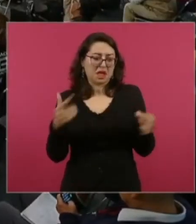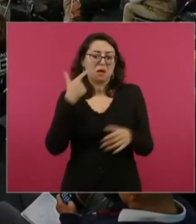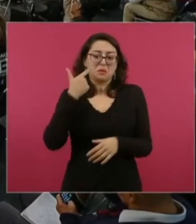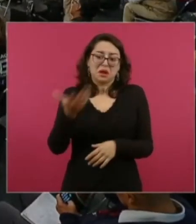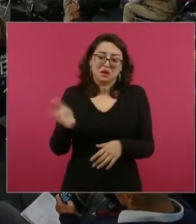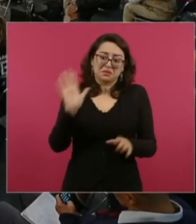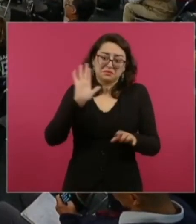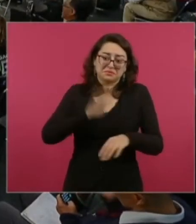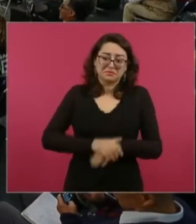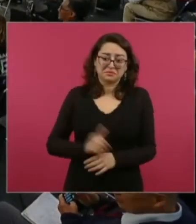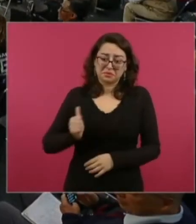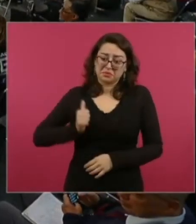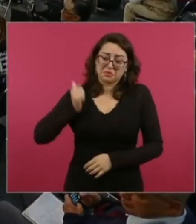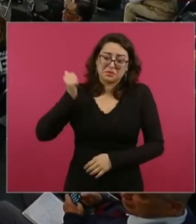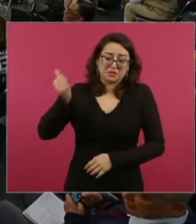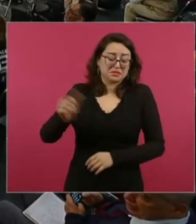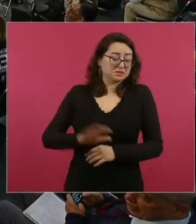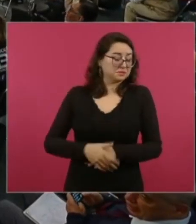a…